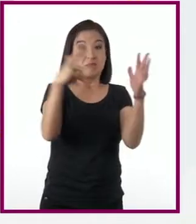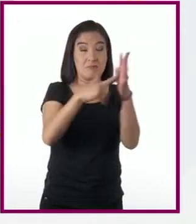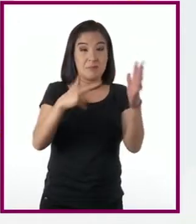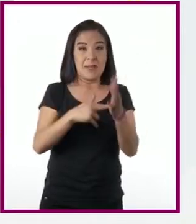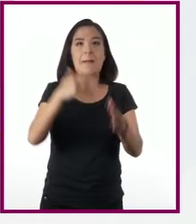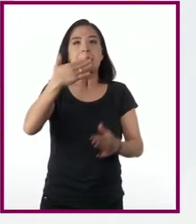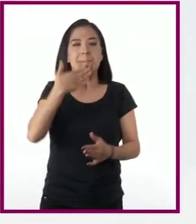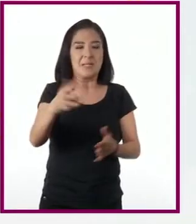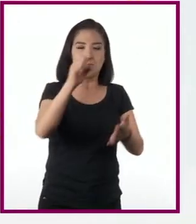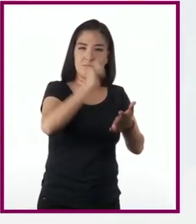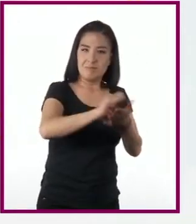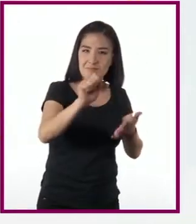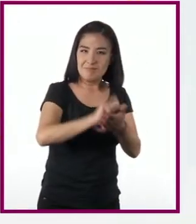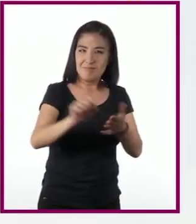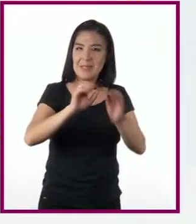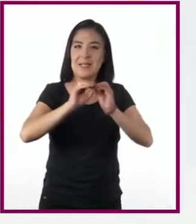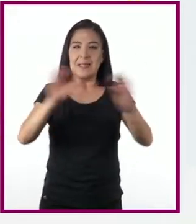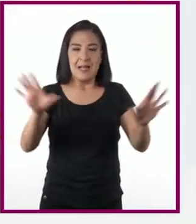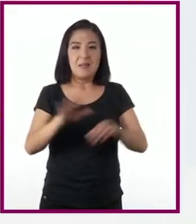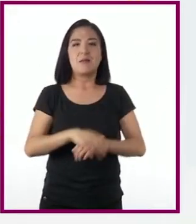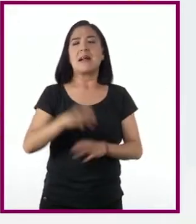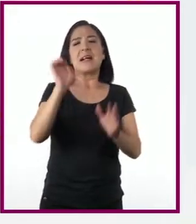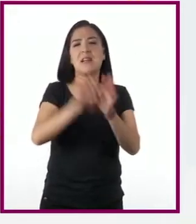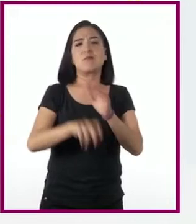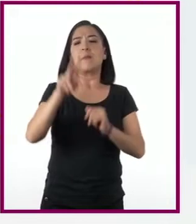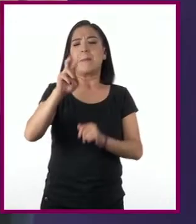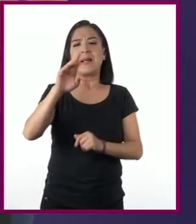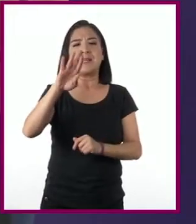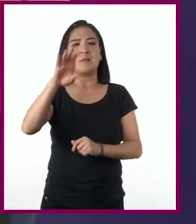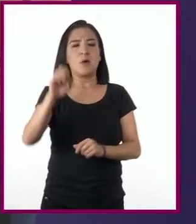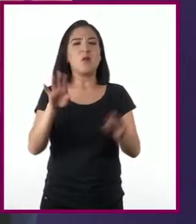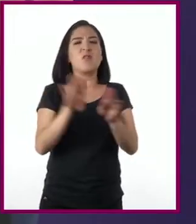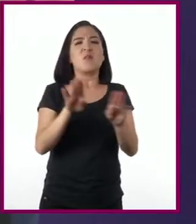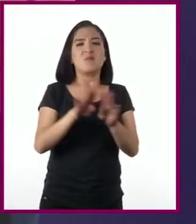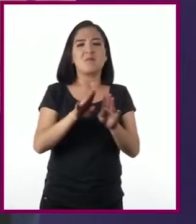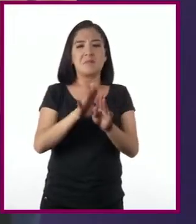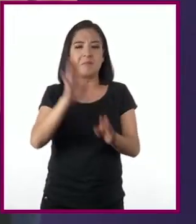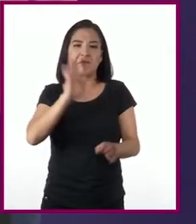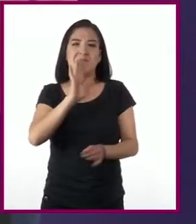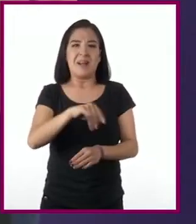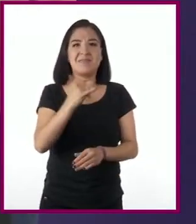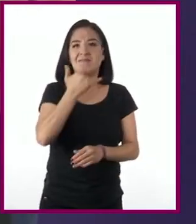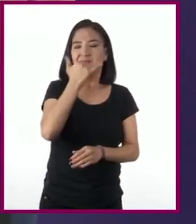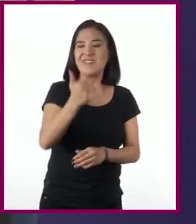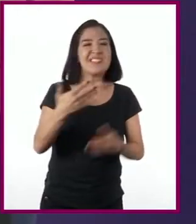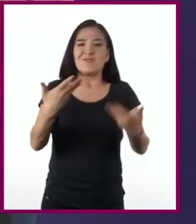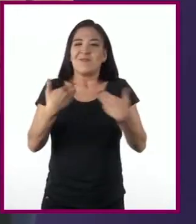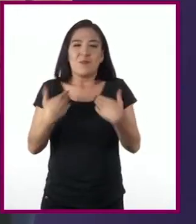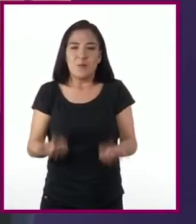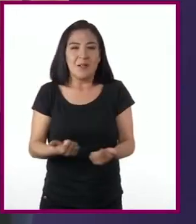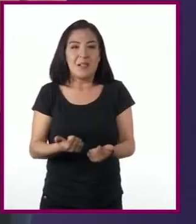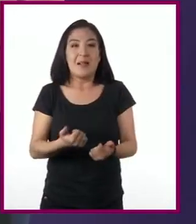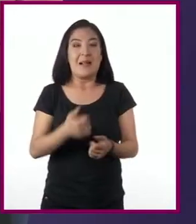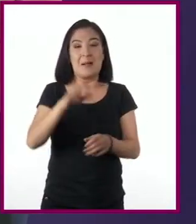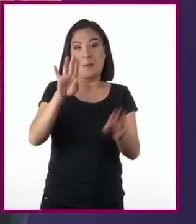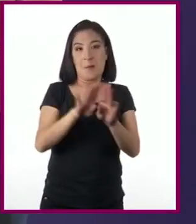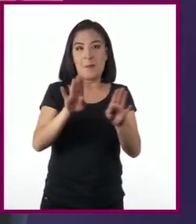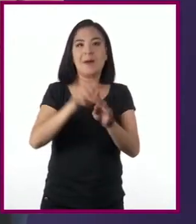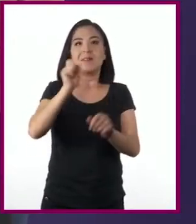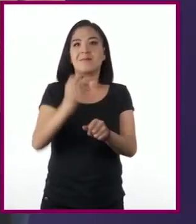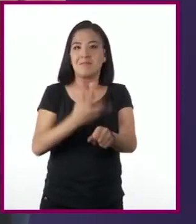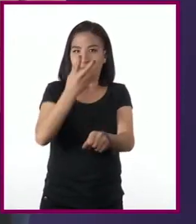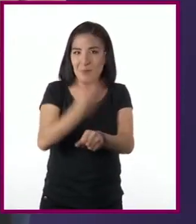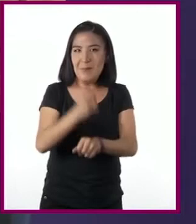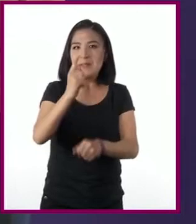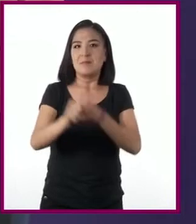reglamento bien redactado. Si hay algún verbo conjugado en un tiempo equivocado, puede que no se entienda y en lugar de solucionar una